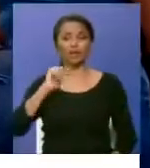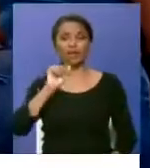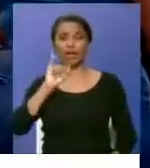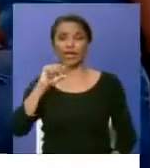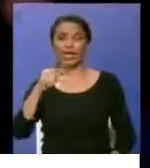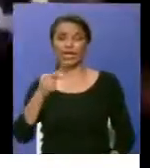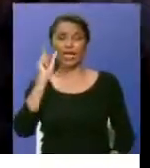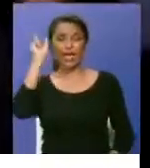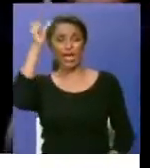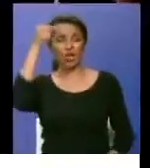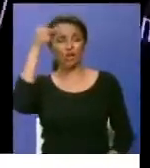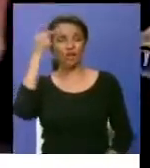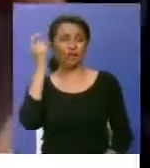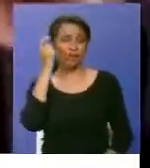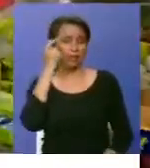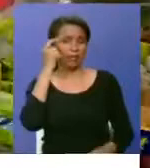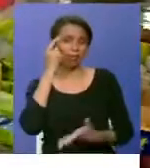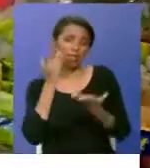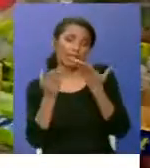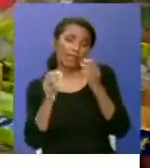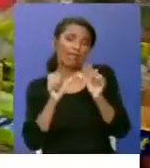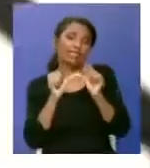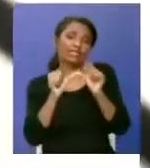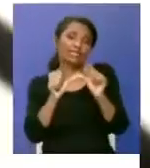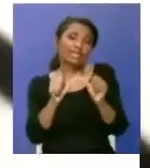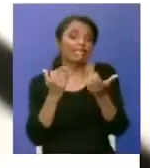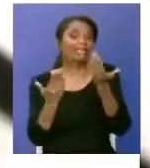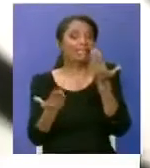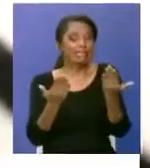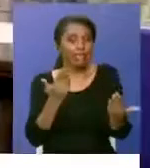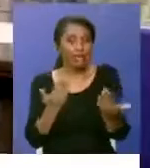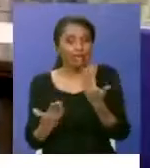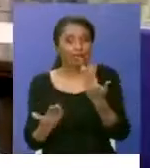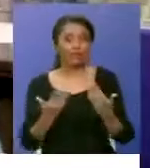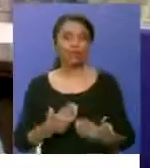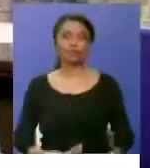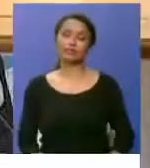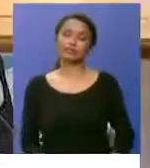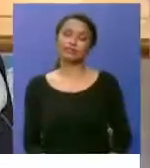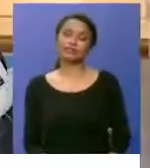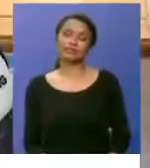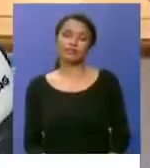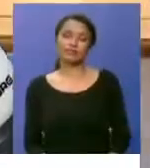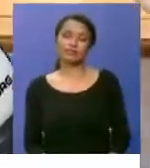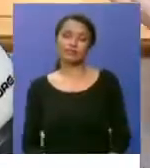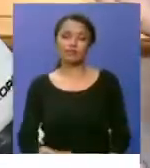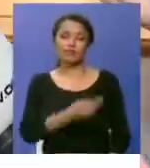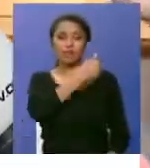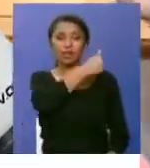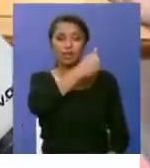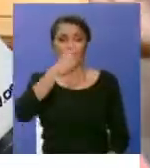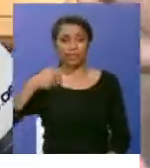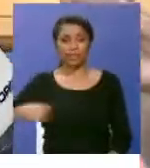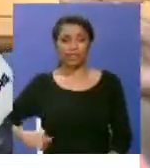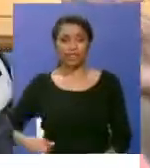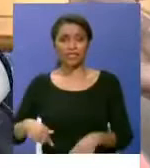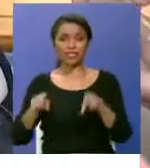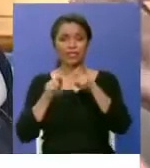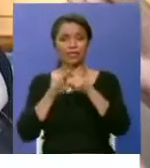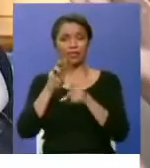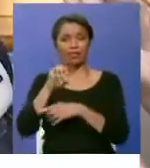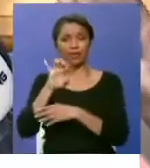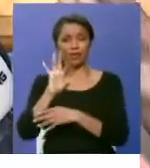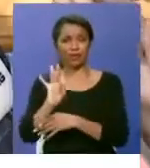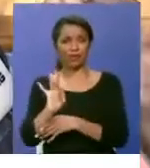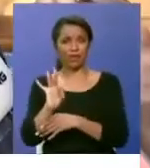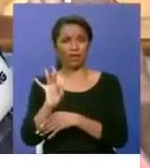el gobierno está analizando extenderlo. Mira, el señor presidente, en conjunto con el ministro de Economía y Finanzas y todo el equipo de